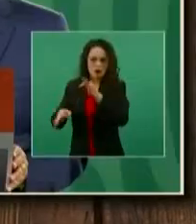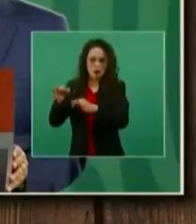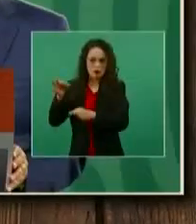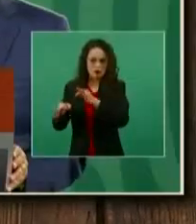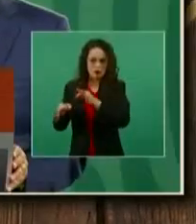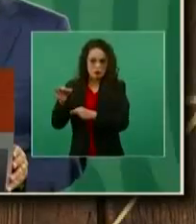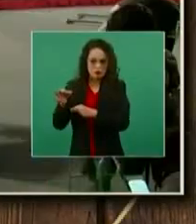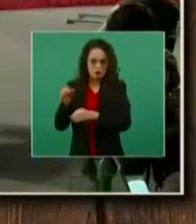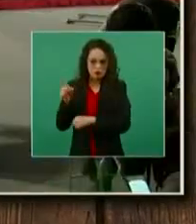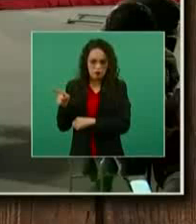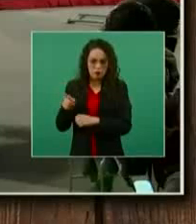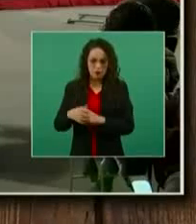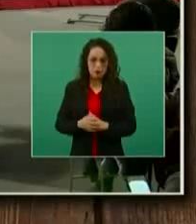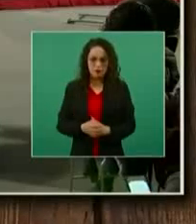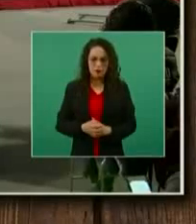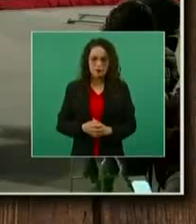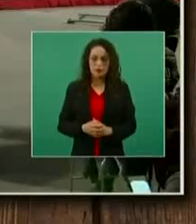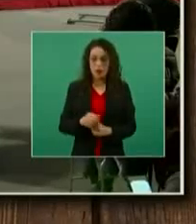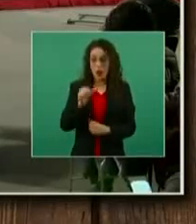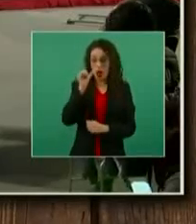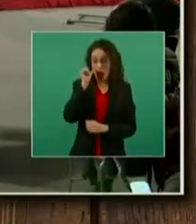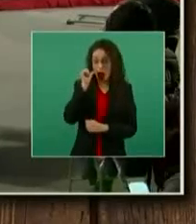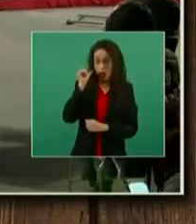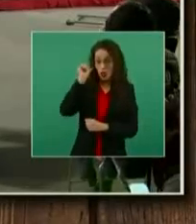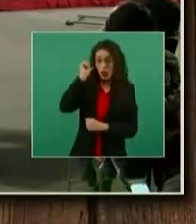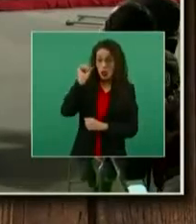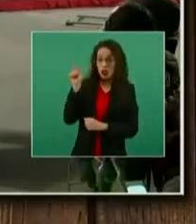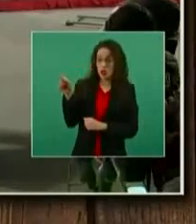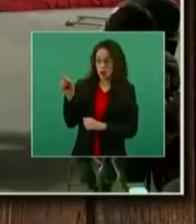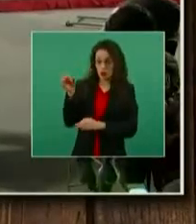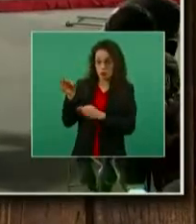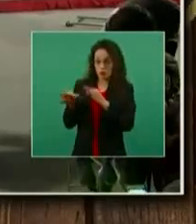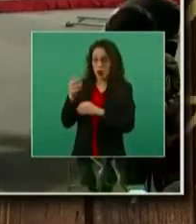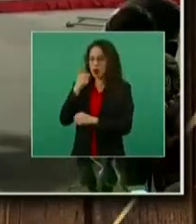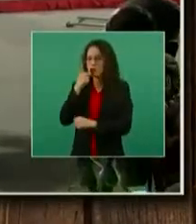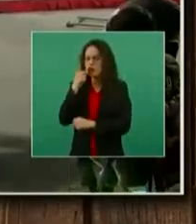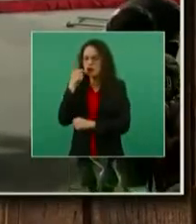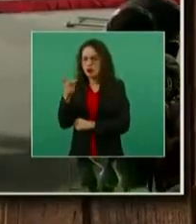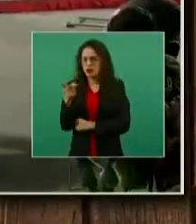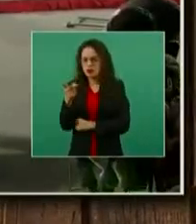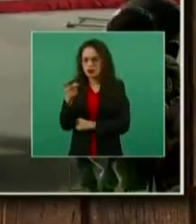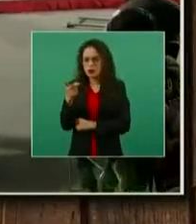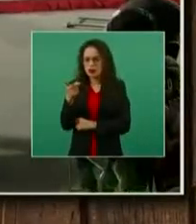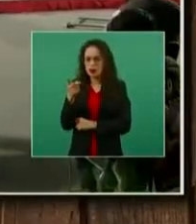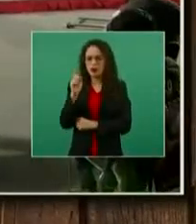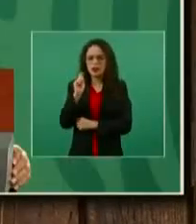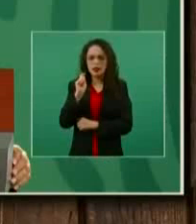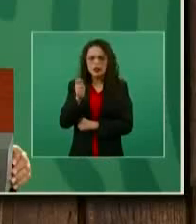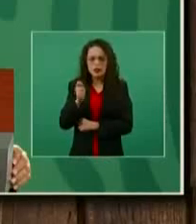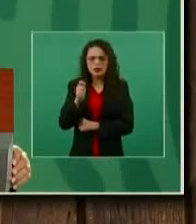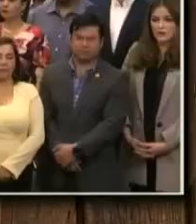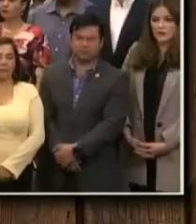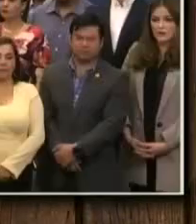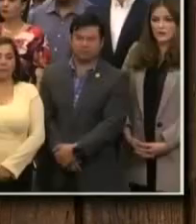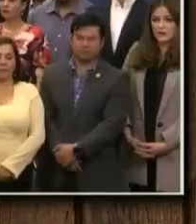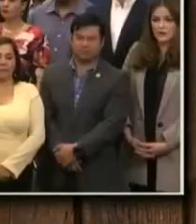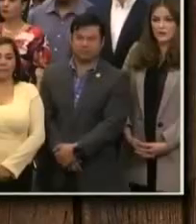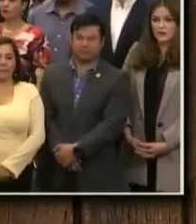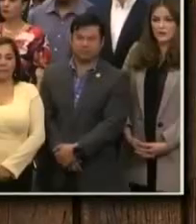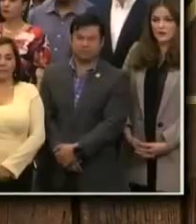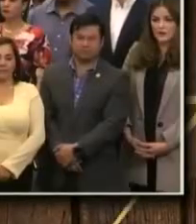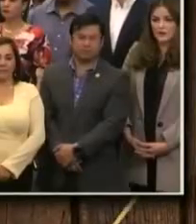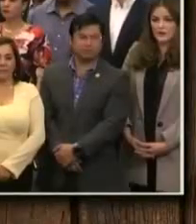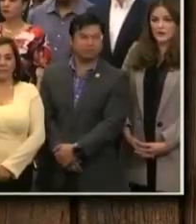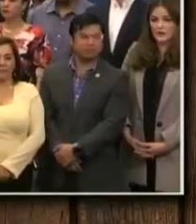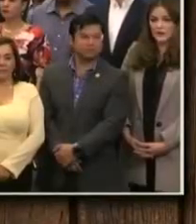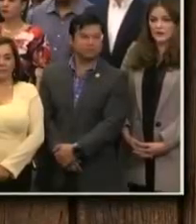diciéndole a su hijita, hijita, es que te hubieras quedado con ese Ramón. Era muy buen muchacho. ¿Con quién? Con Ramón. Ese Ramón. Era buen muchacho. Y Leaki está a